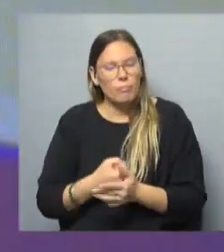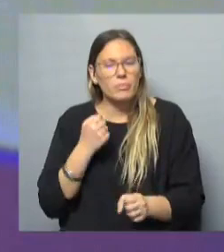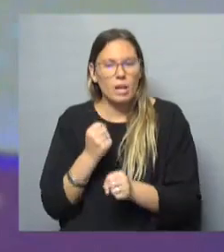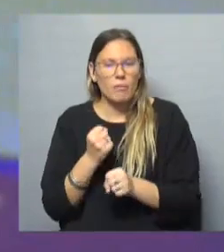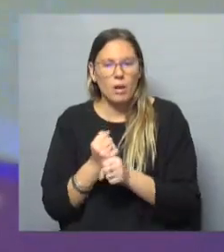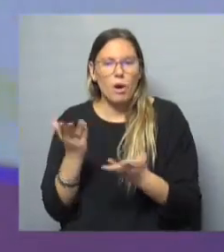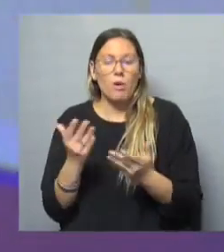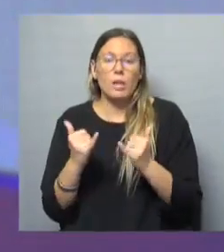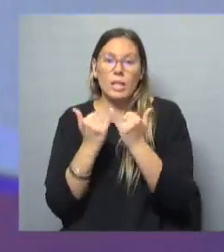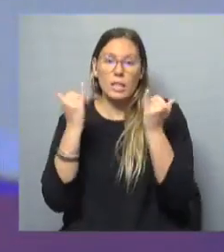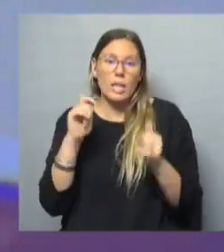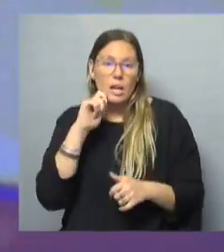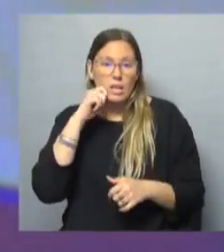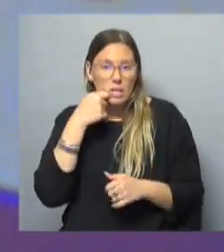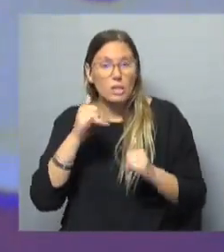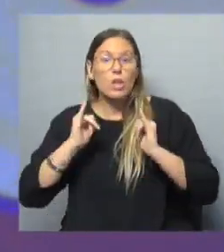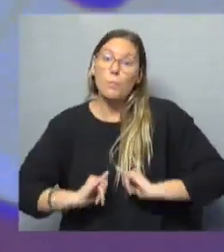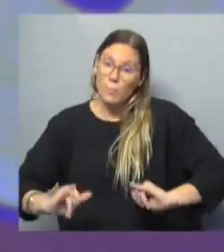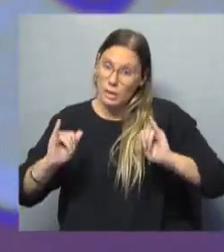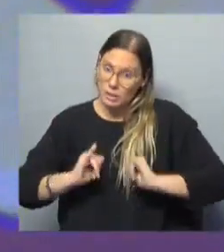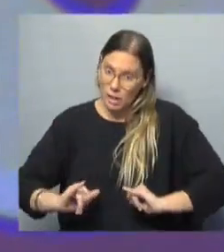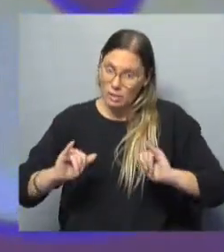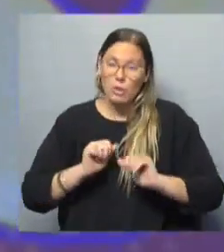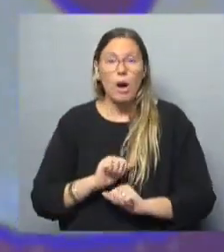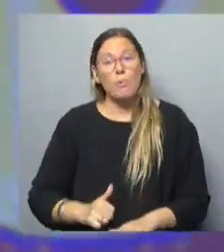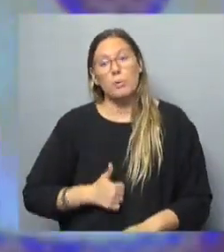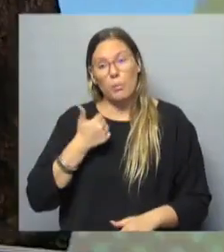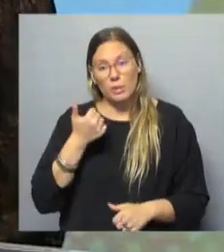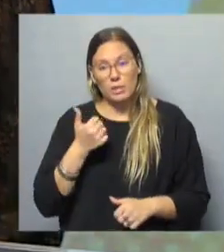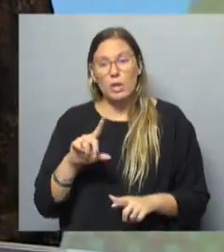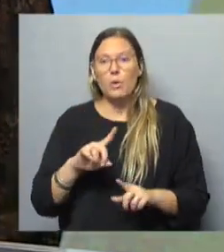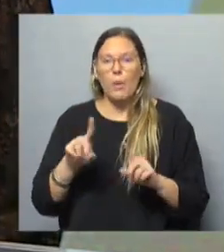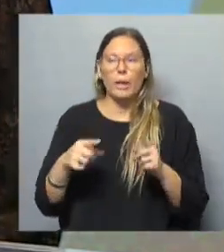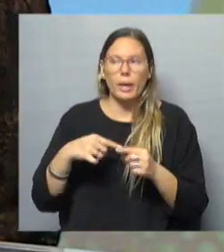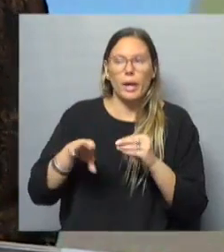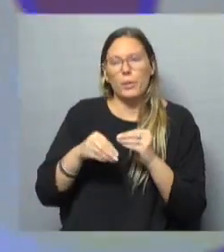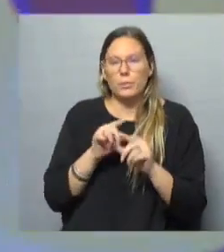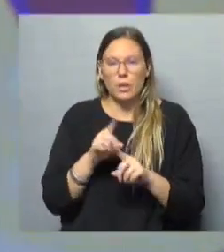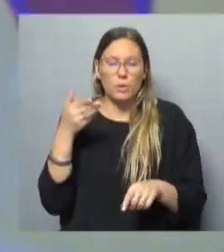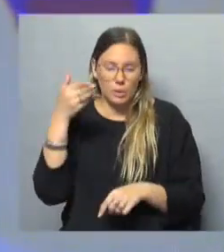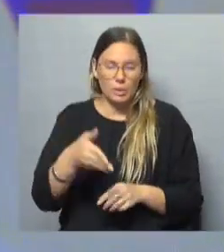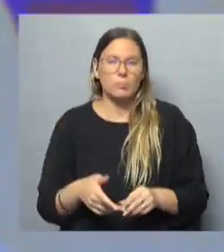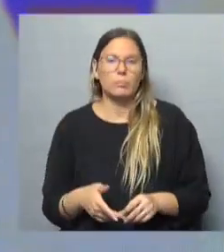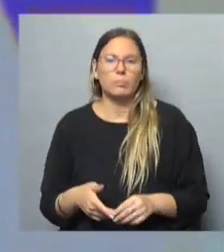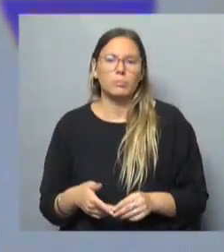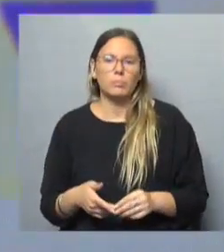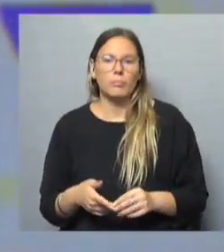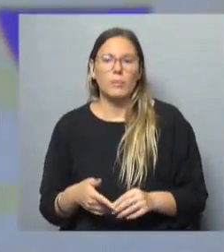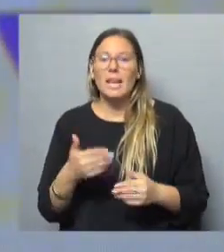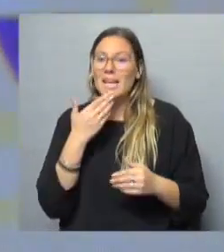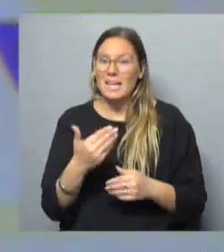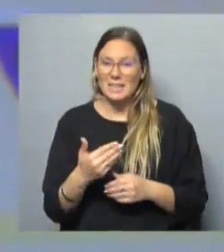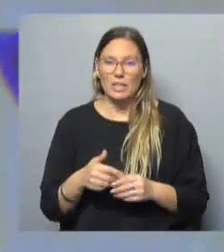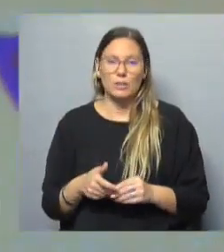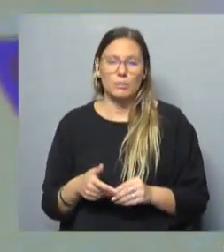se vienen los días lindos, van a estar paseando por ahí, así que no. Hermoso. No hay excusa para no pasar por ahí. Divino. Muchas gracias,